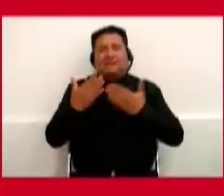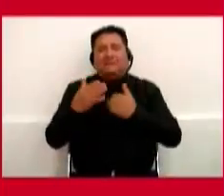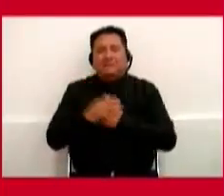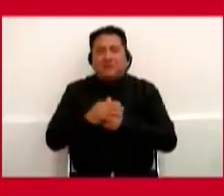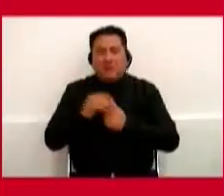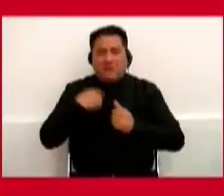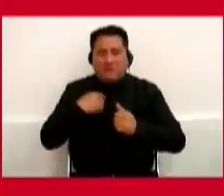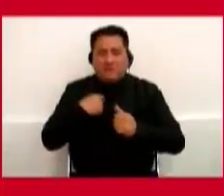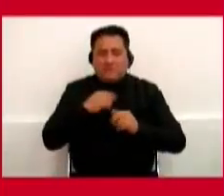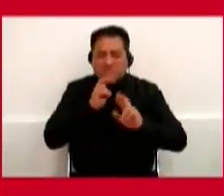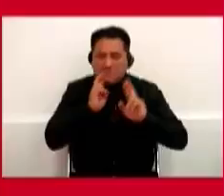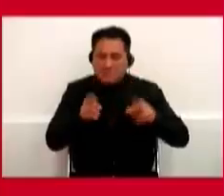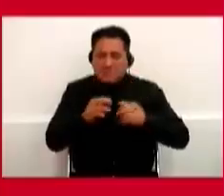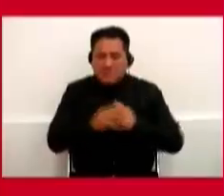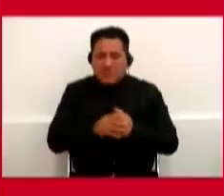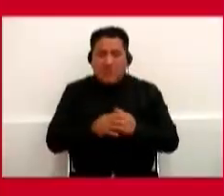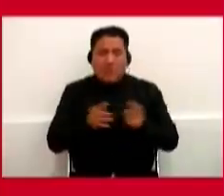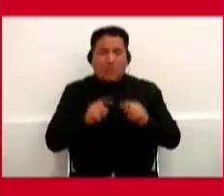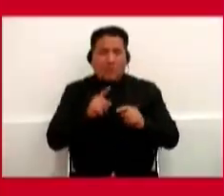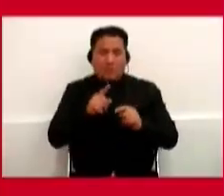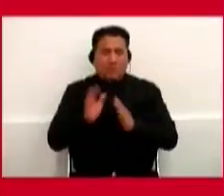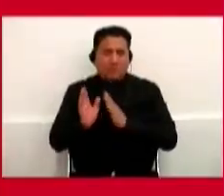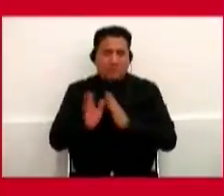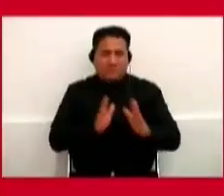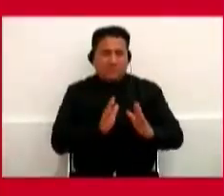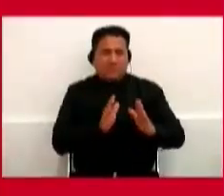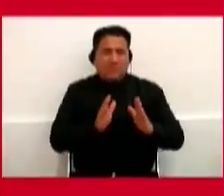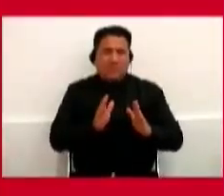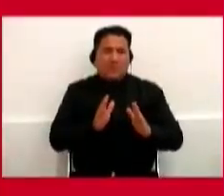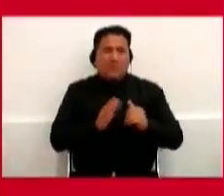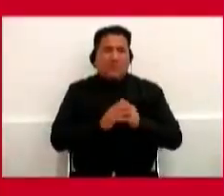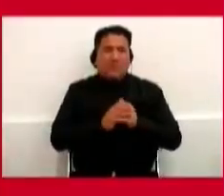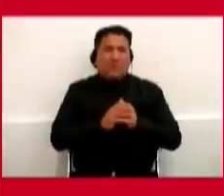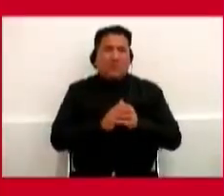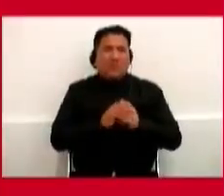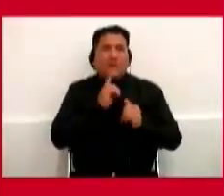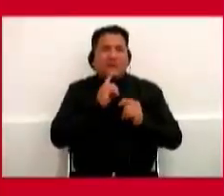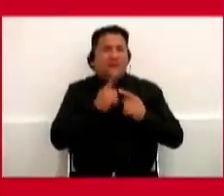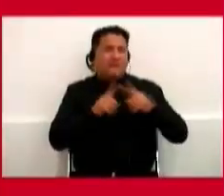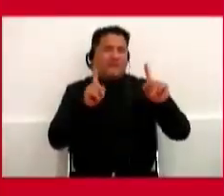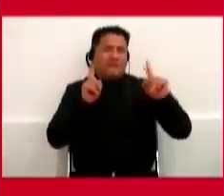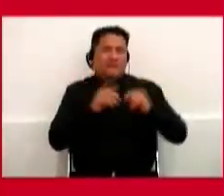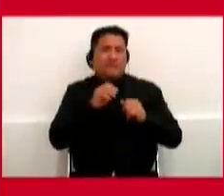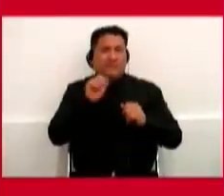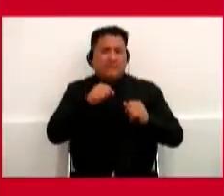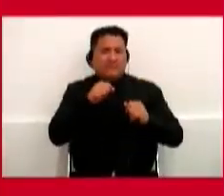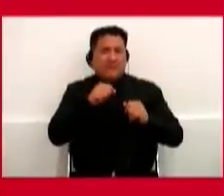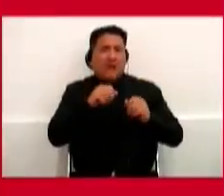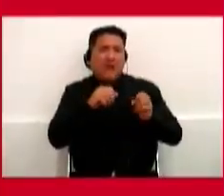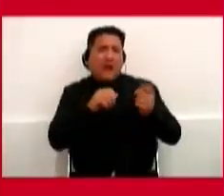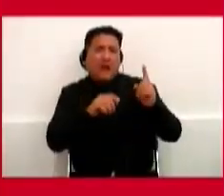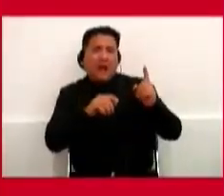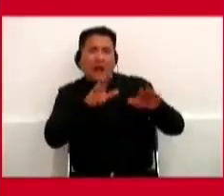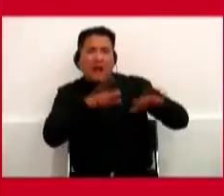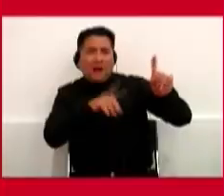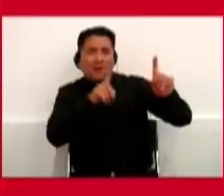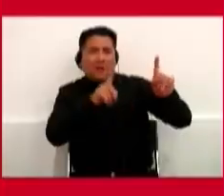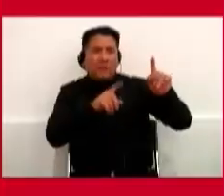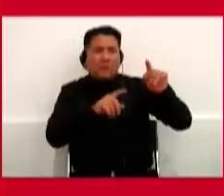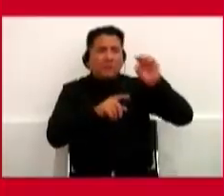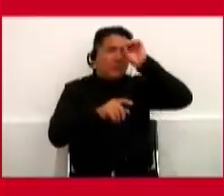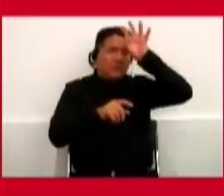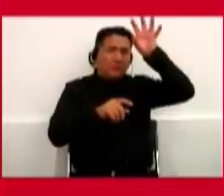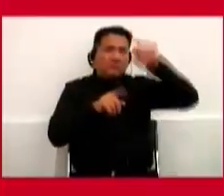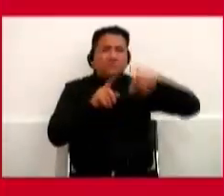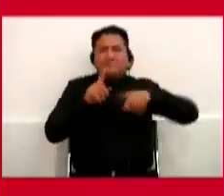lleva a un concepto de operación, claramente es diferente. Porque claro, hay muchas secuencias mineras que tampoco te permiten dejar un stop porque se puede generar un pilar y